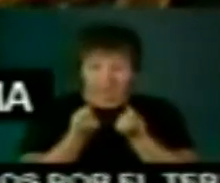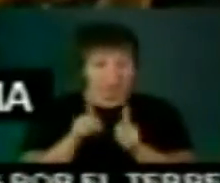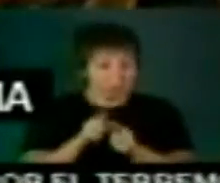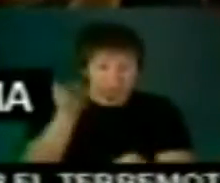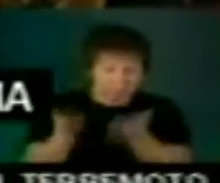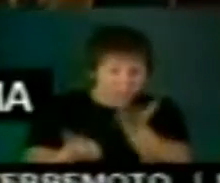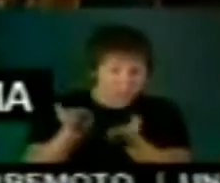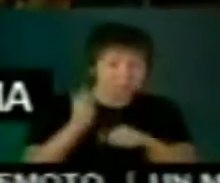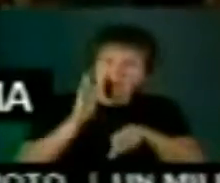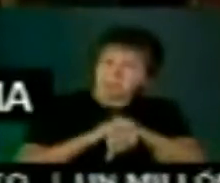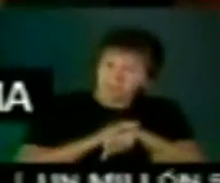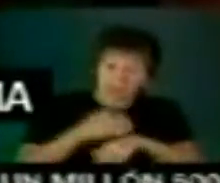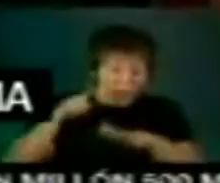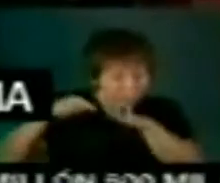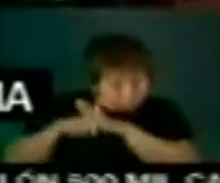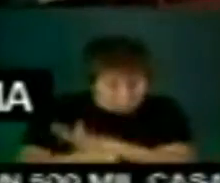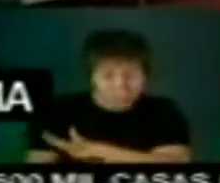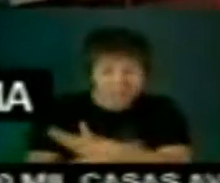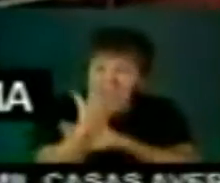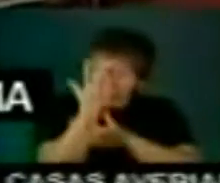imparciales y profundas.